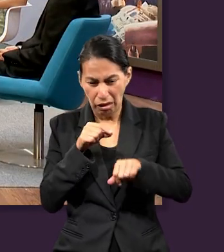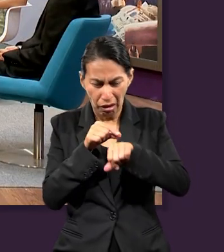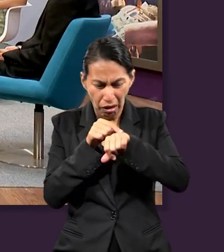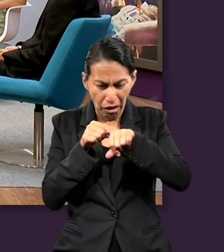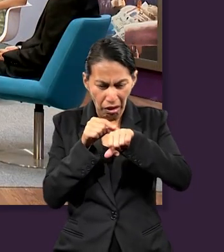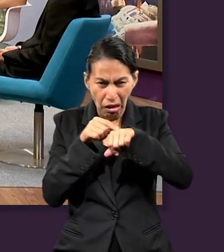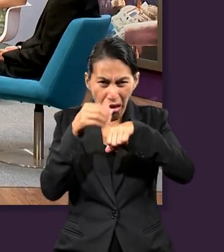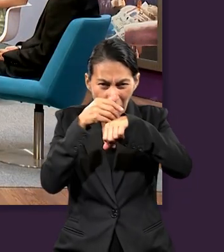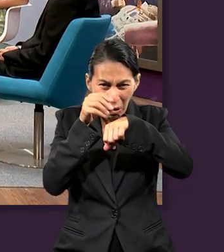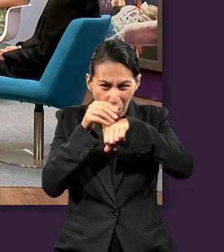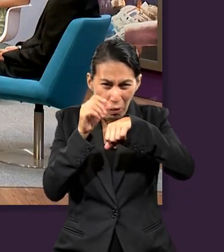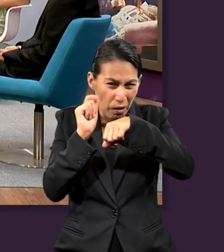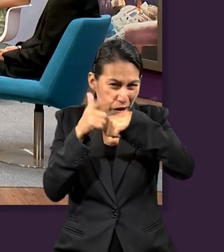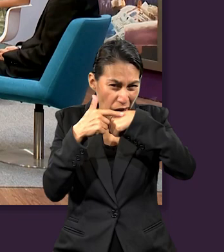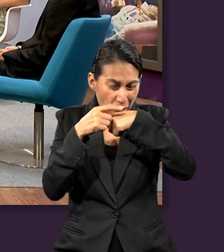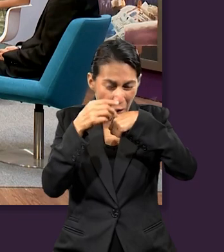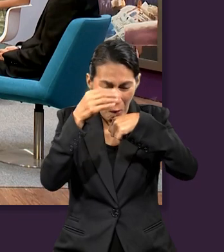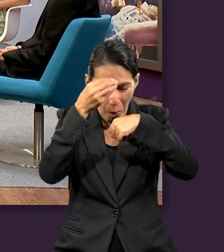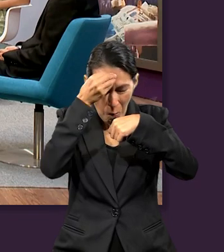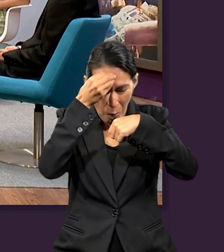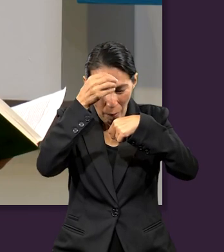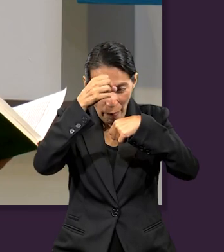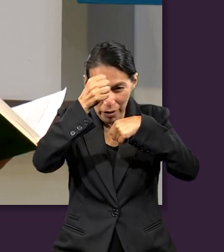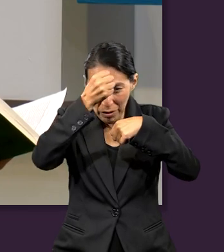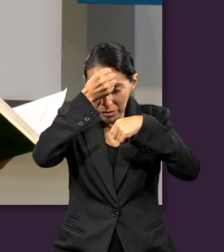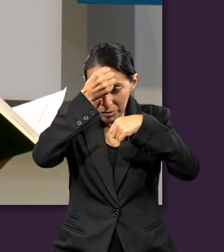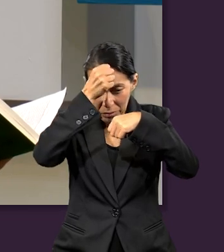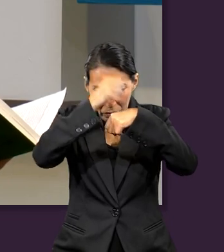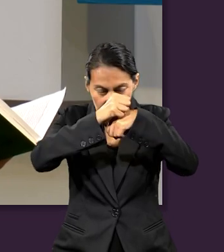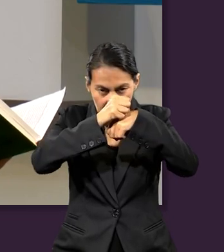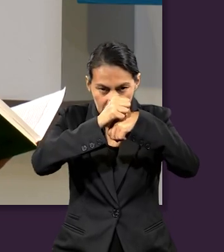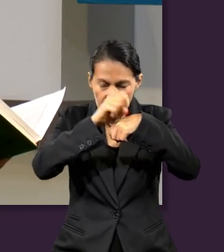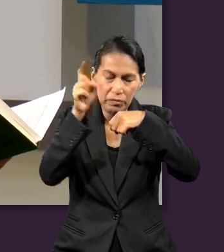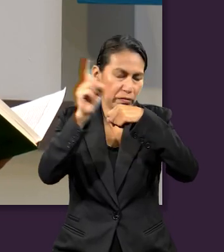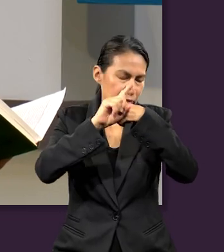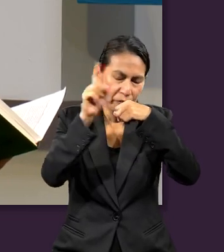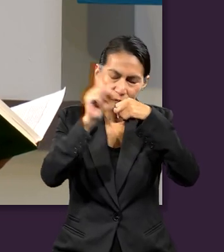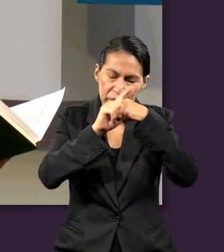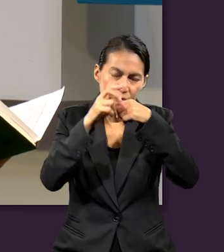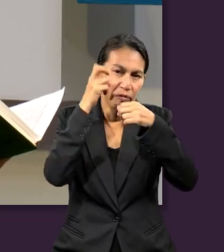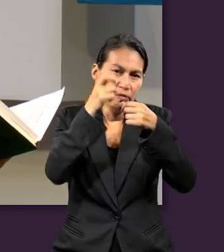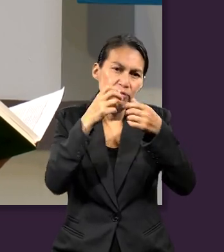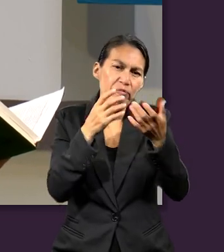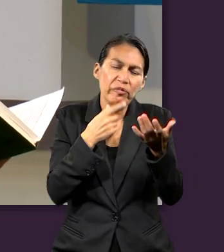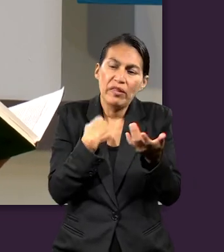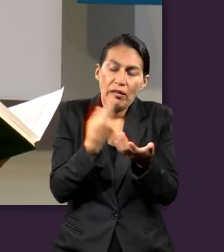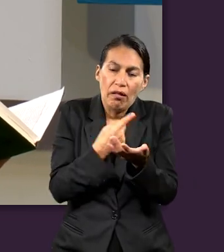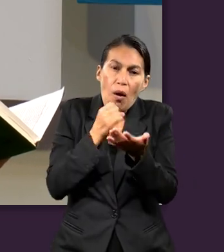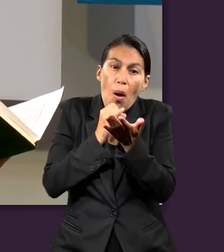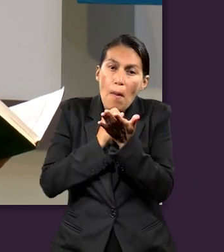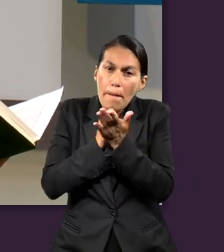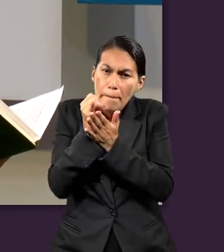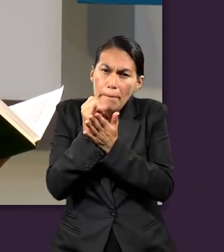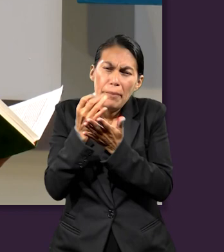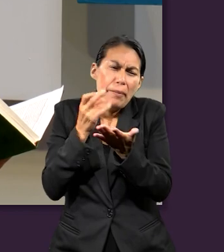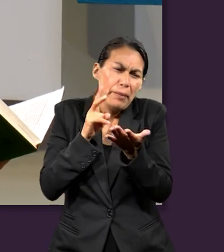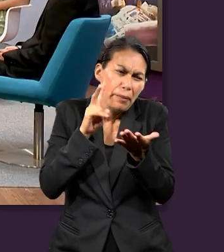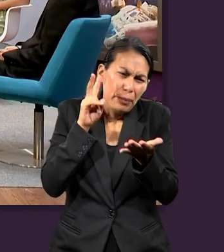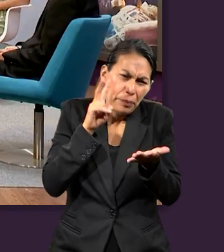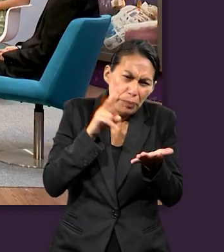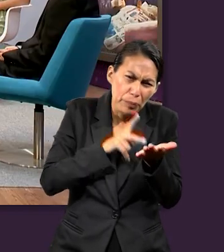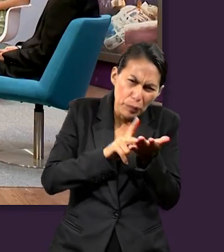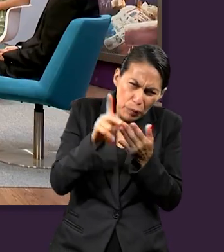barras no es tanto es algo mucho más profundo que tiene que ver con nuestra conciencia con nuestra voluntad verdad